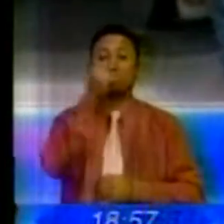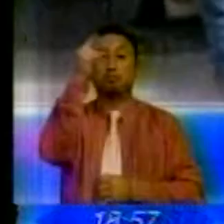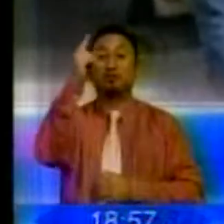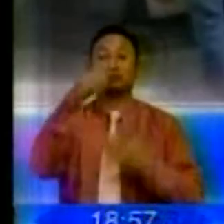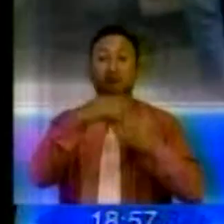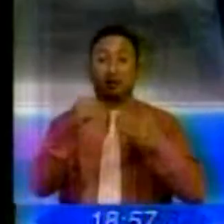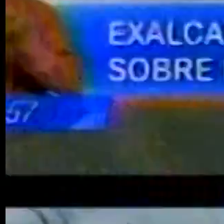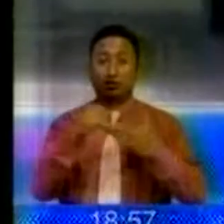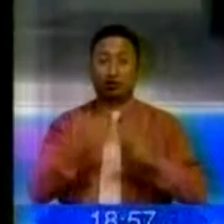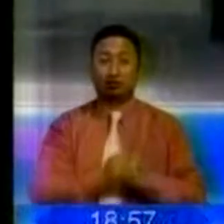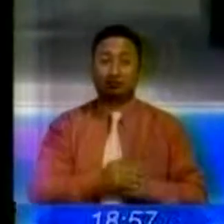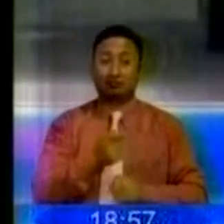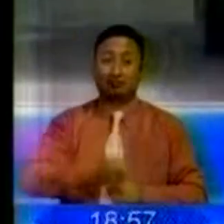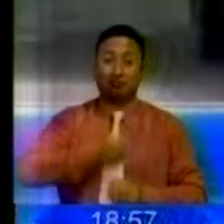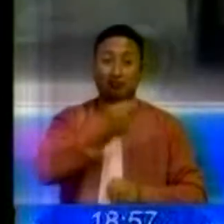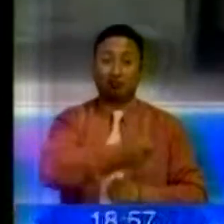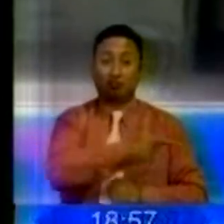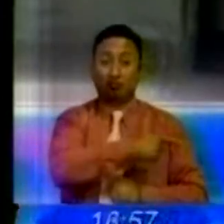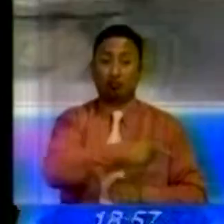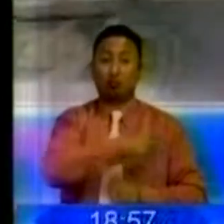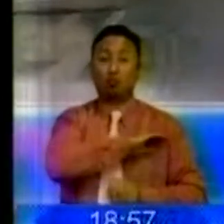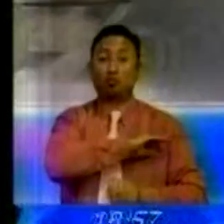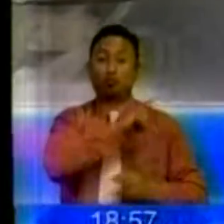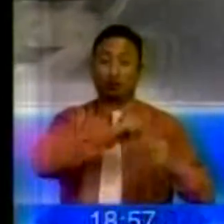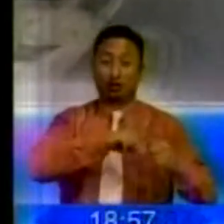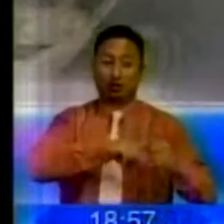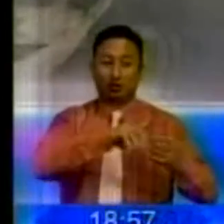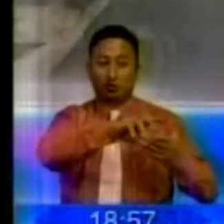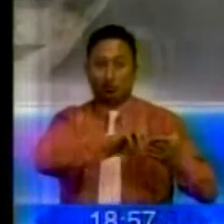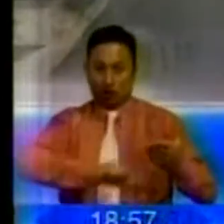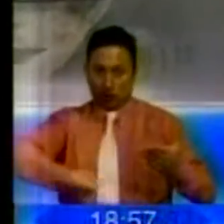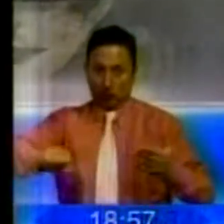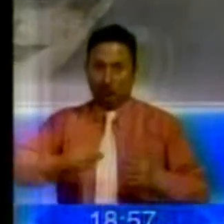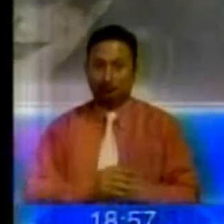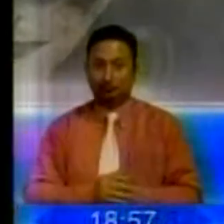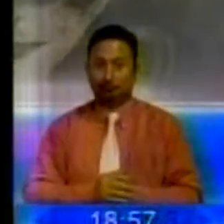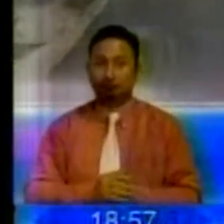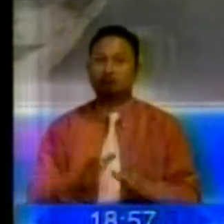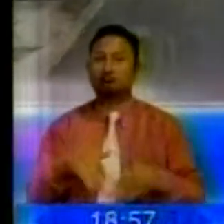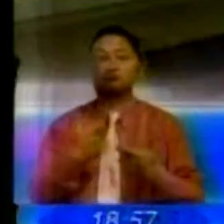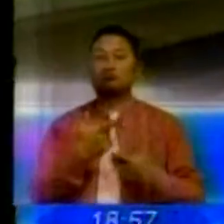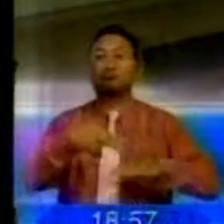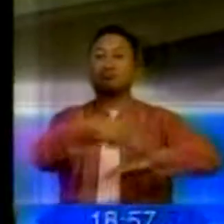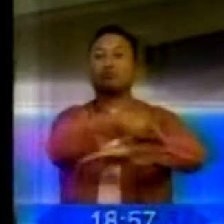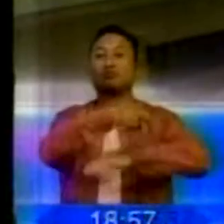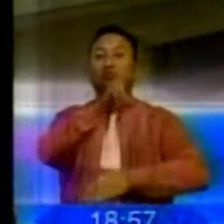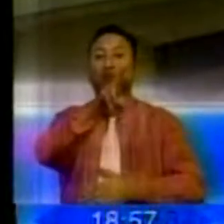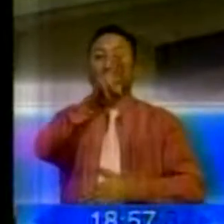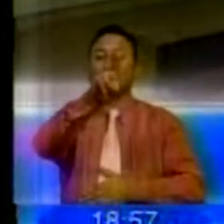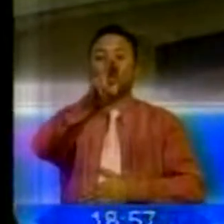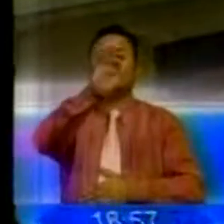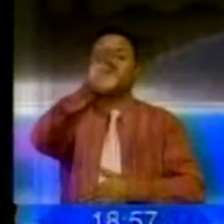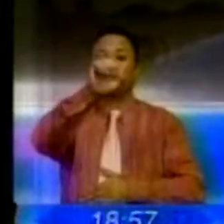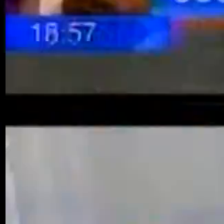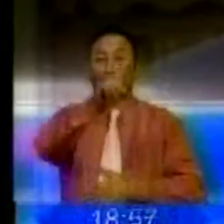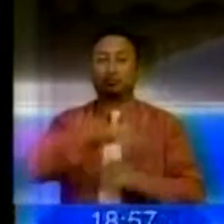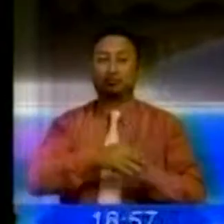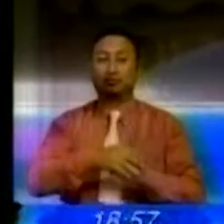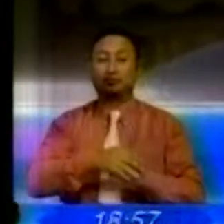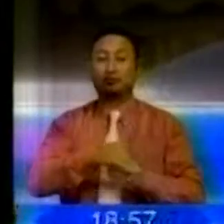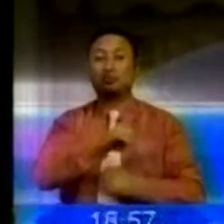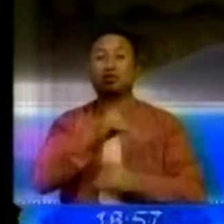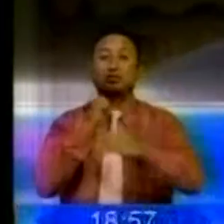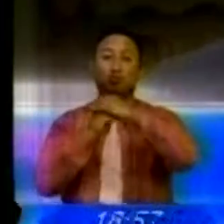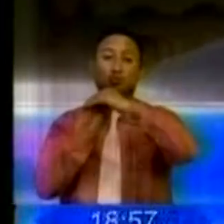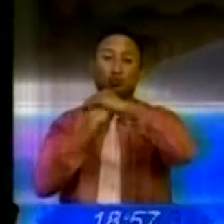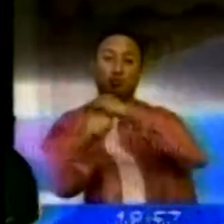millones de dólares de obras contratadas por el municipio de Quito, específicamente la Ruta Viva y el Metro de Quito. Y revela